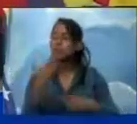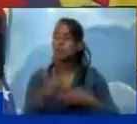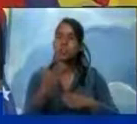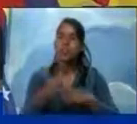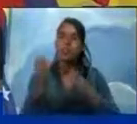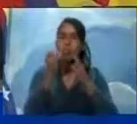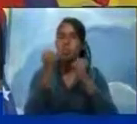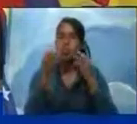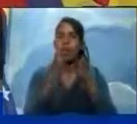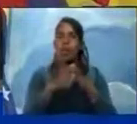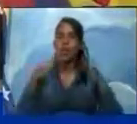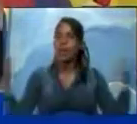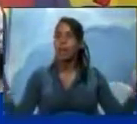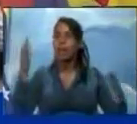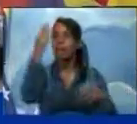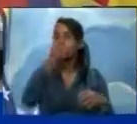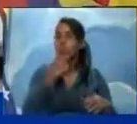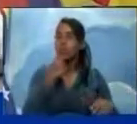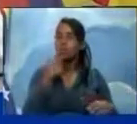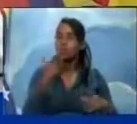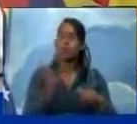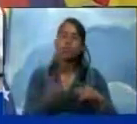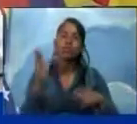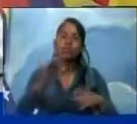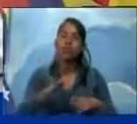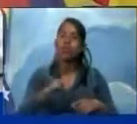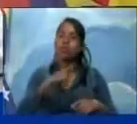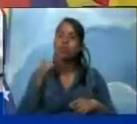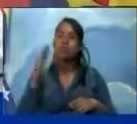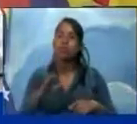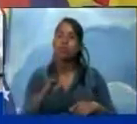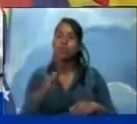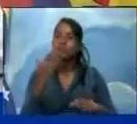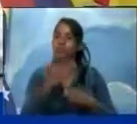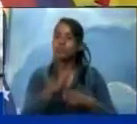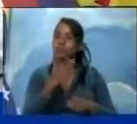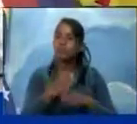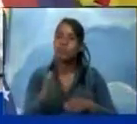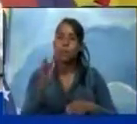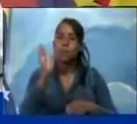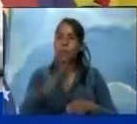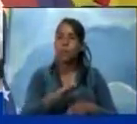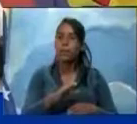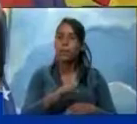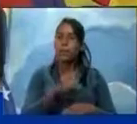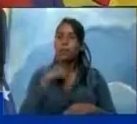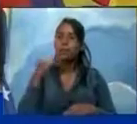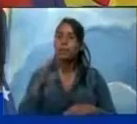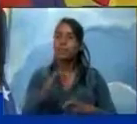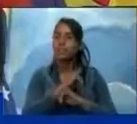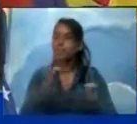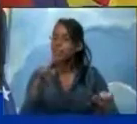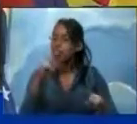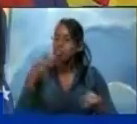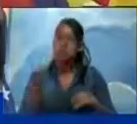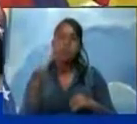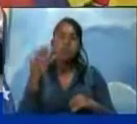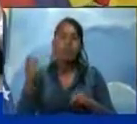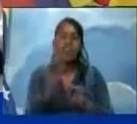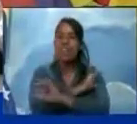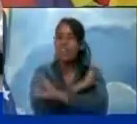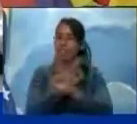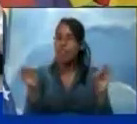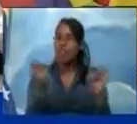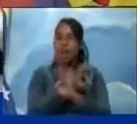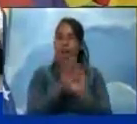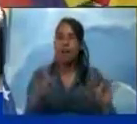muy grandote, muy bonito, pero si está muerto, no sirve para nada, está idioma. Si está muerto, ya no vale